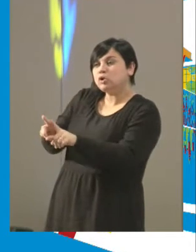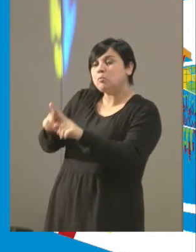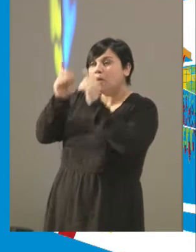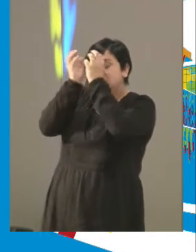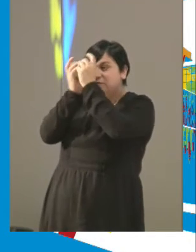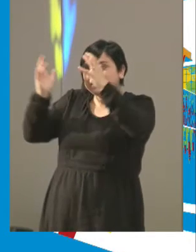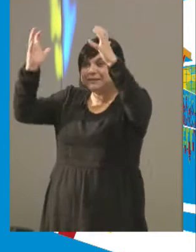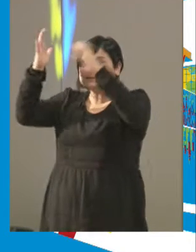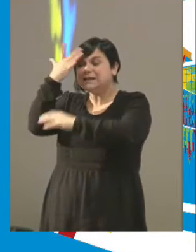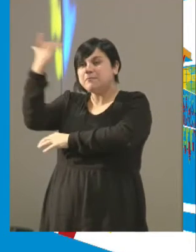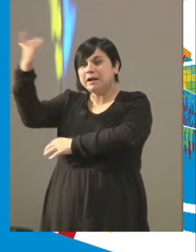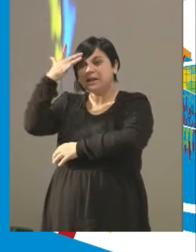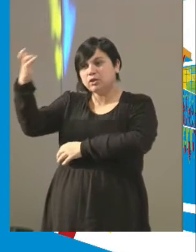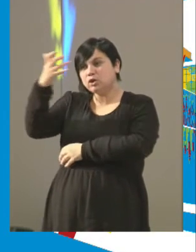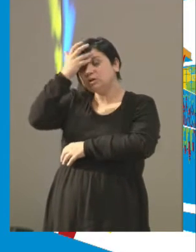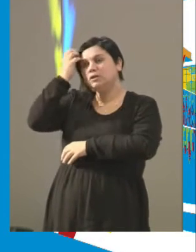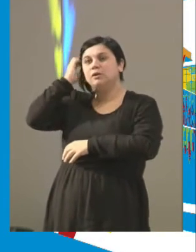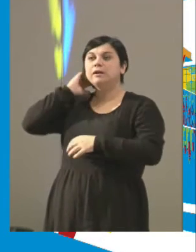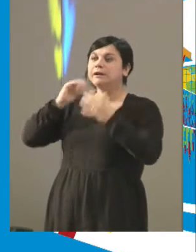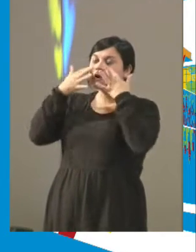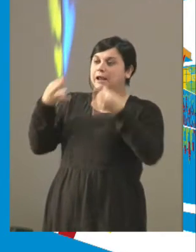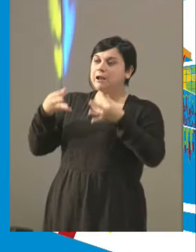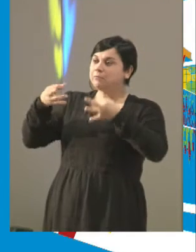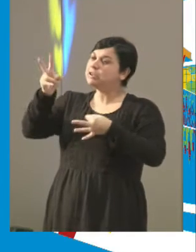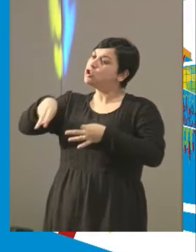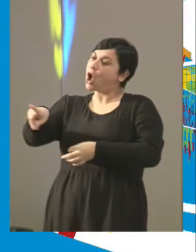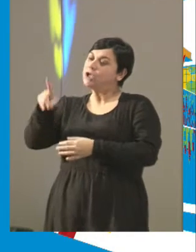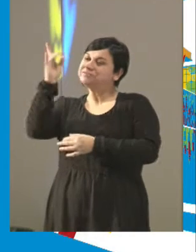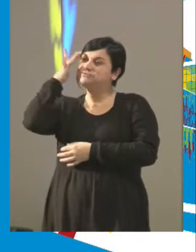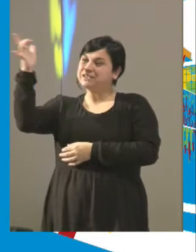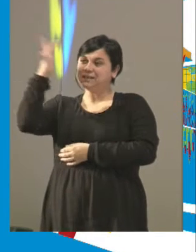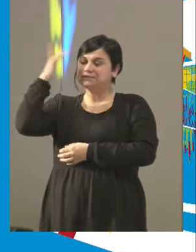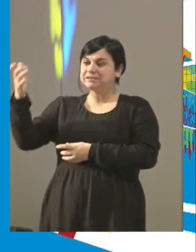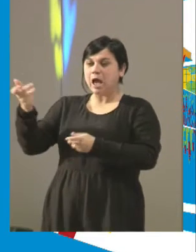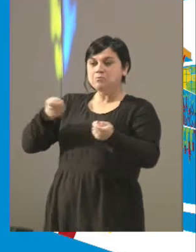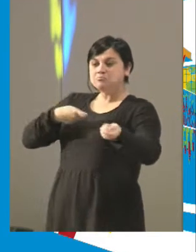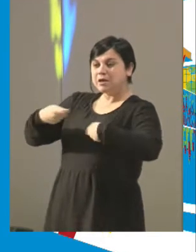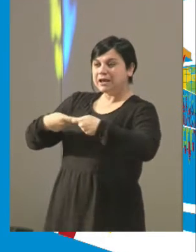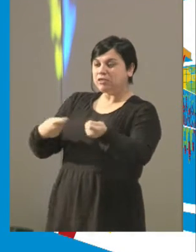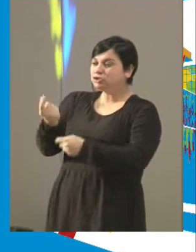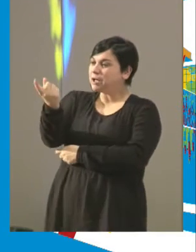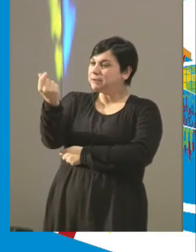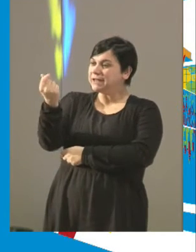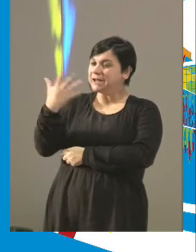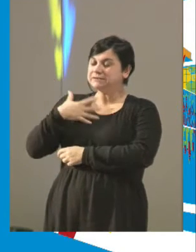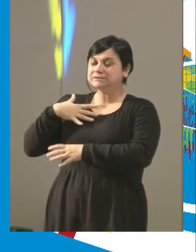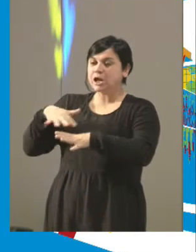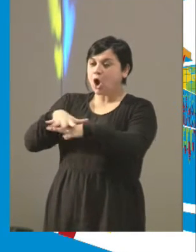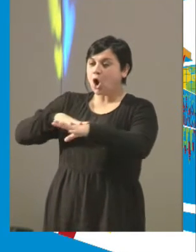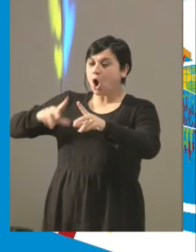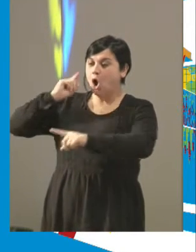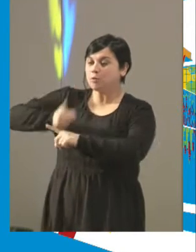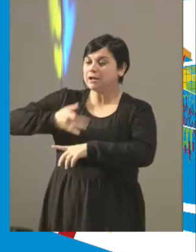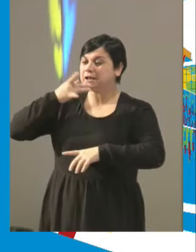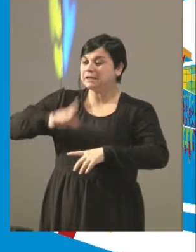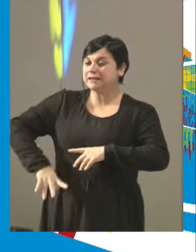fantasía, realmente ya no es tan fantasía. Los mercados de capitales están gobernados masivamente por